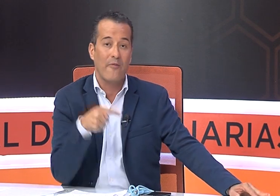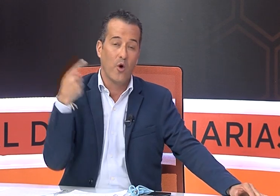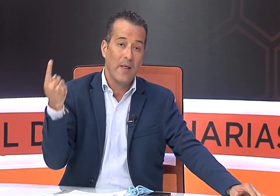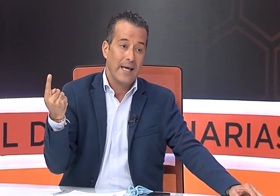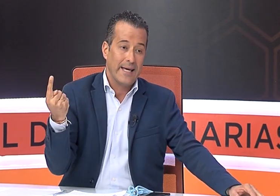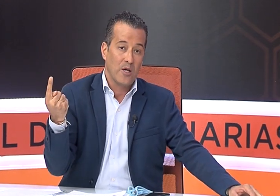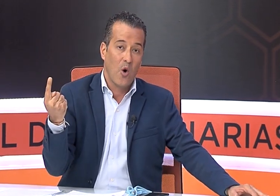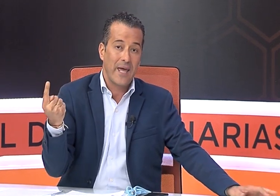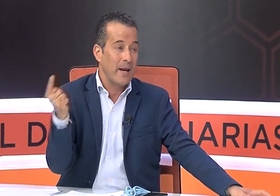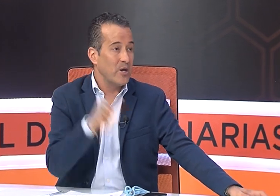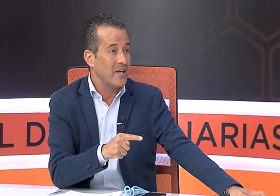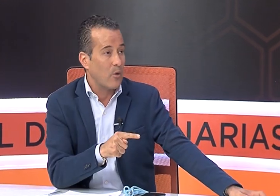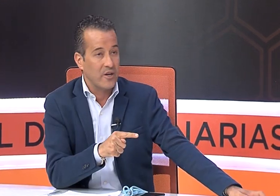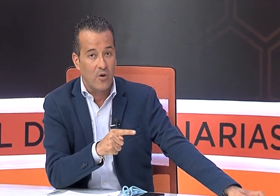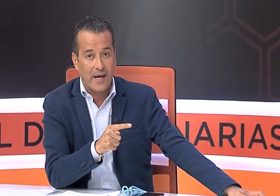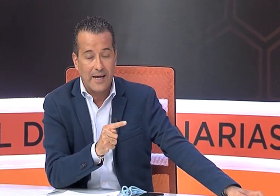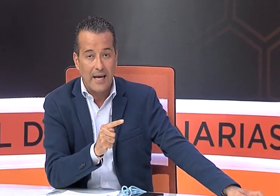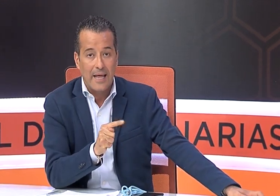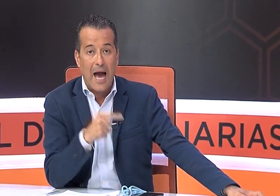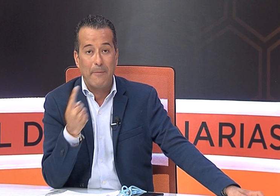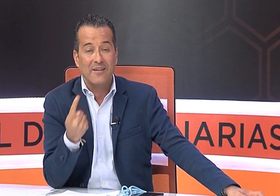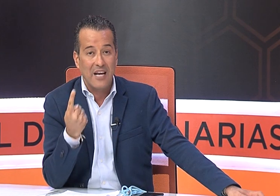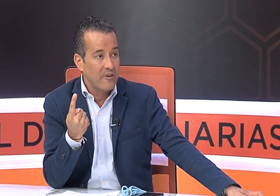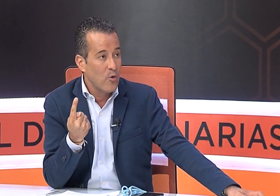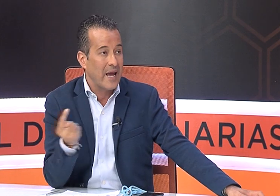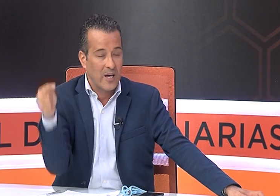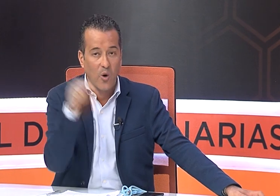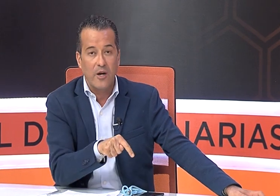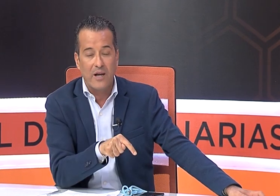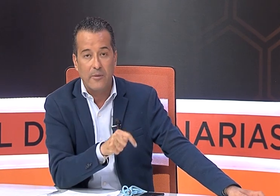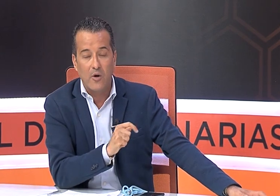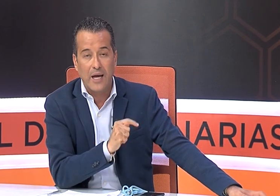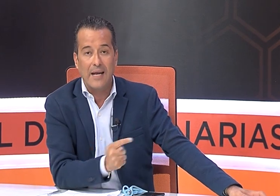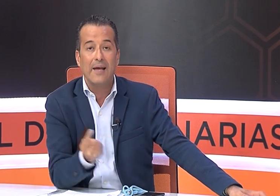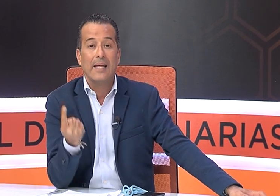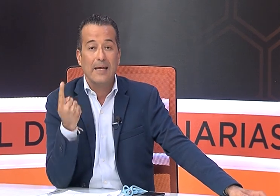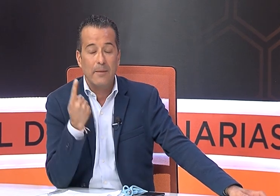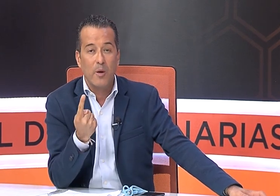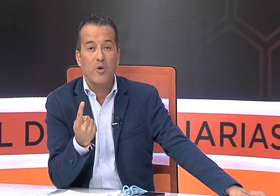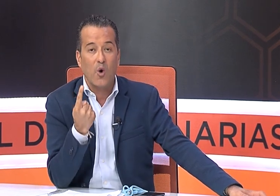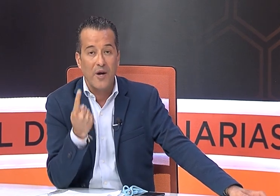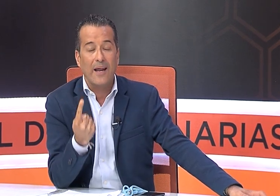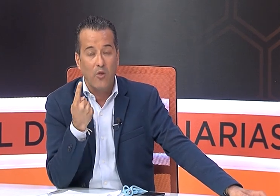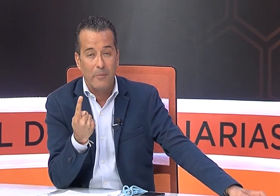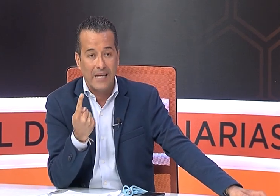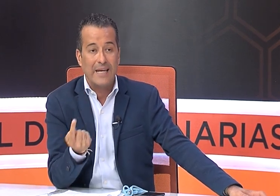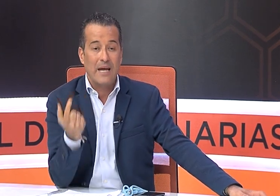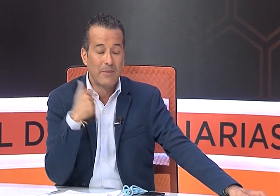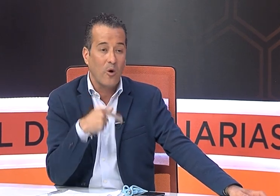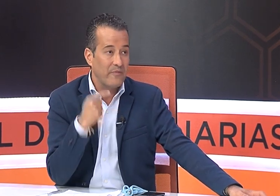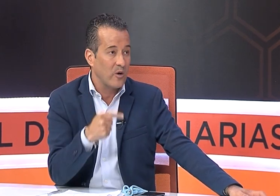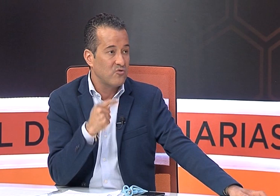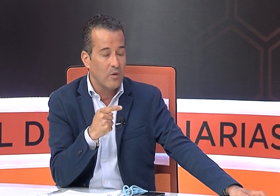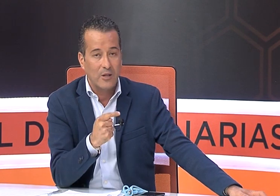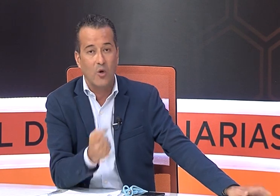que cuando gobierna minoría Coalición Canaria, aparece la figura en el gobierno de Clavijo que era el propio Conrado Domínguez. Y a mí